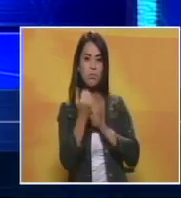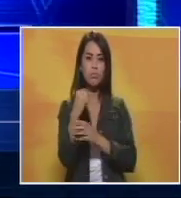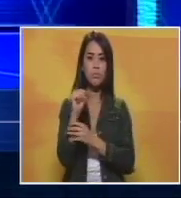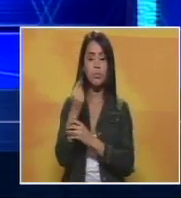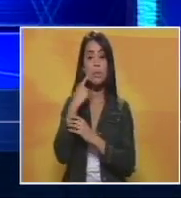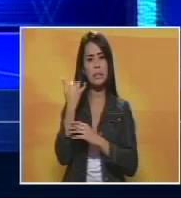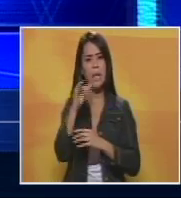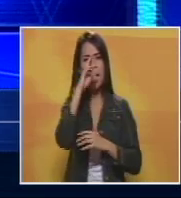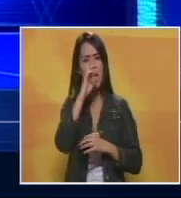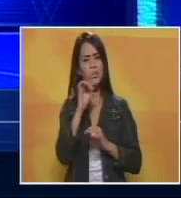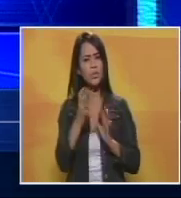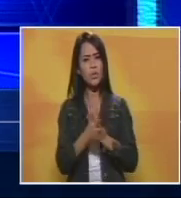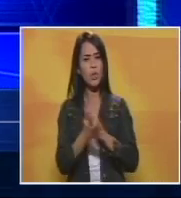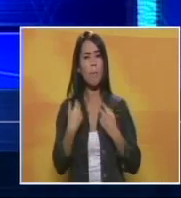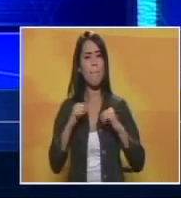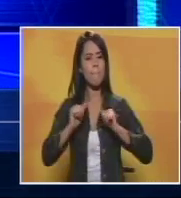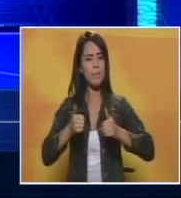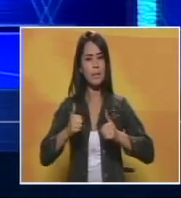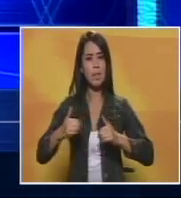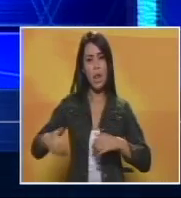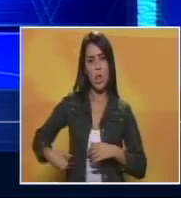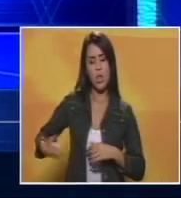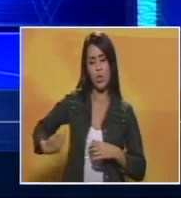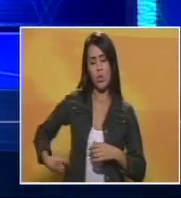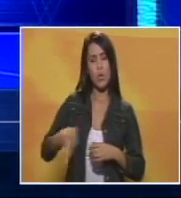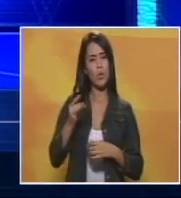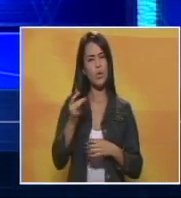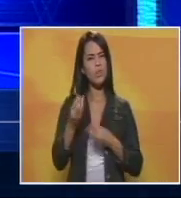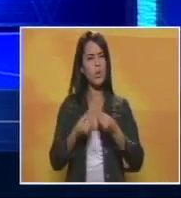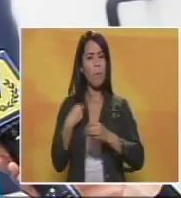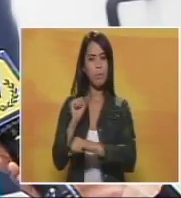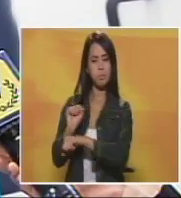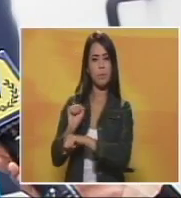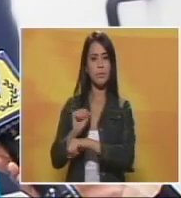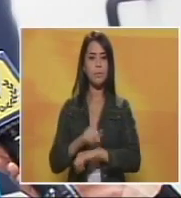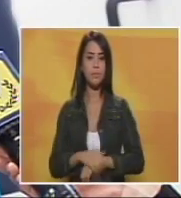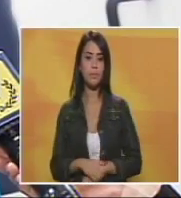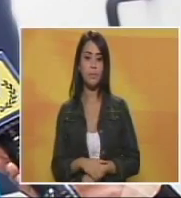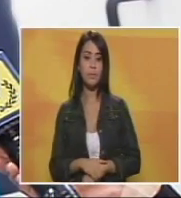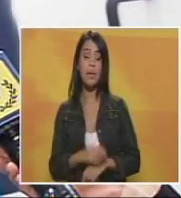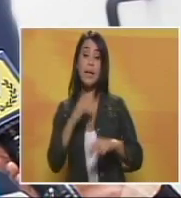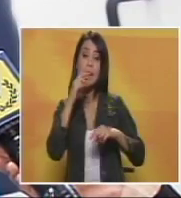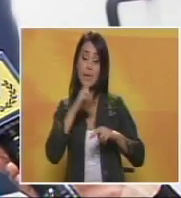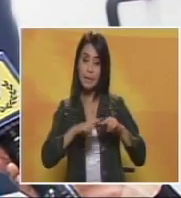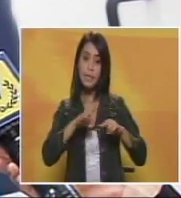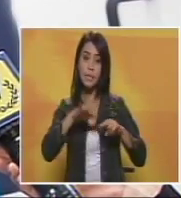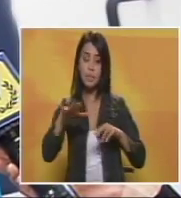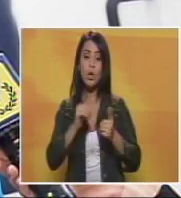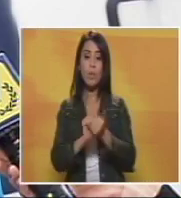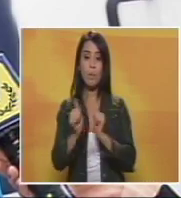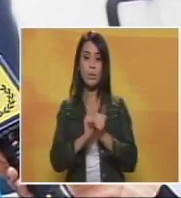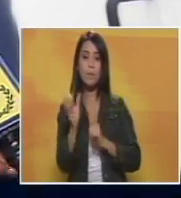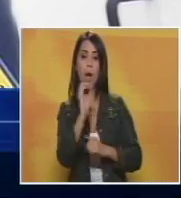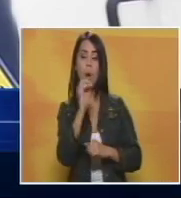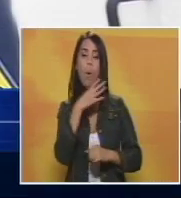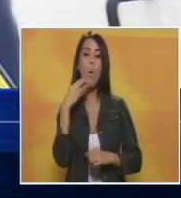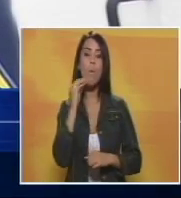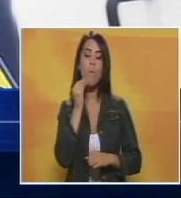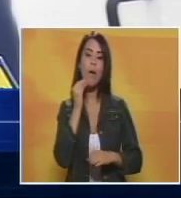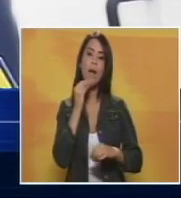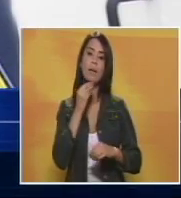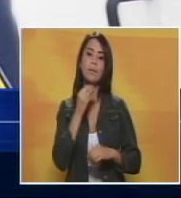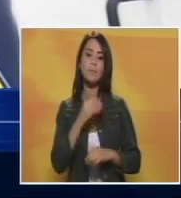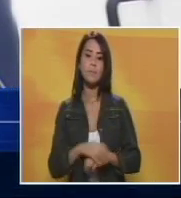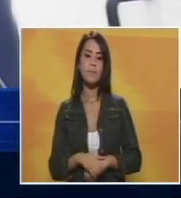edad promedio para comenzar a padecer de dolores de espalda y cómo podemos evitarlo. Hay muchos niños deportistas o adolescentes deportistas en